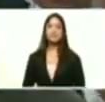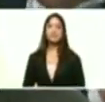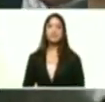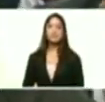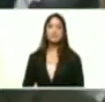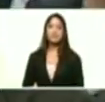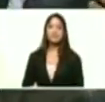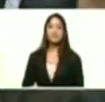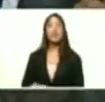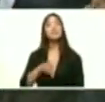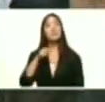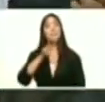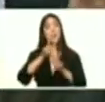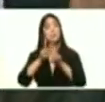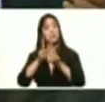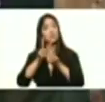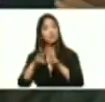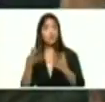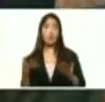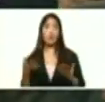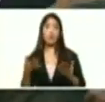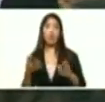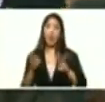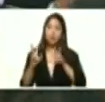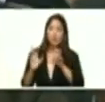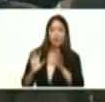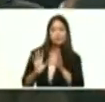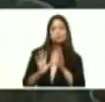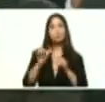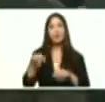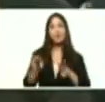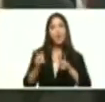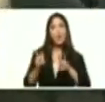y la gran misión vivienda Venezuela, para venirnos más cerquita,